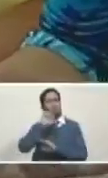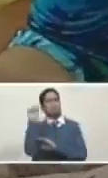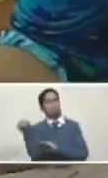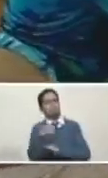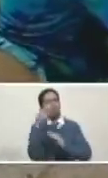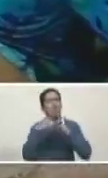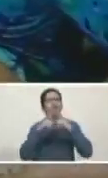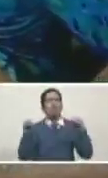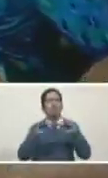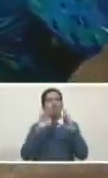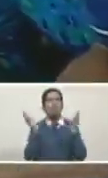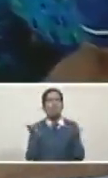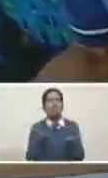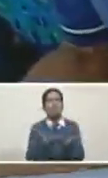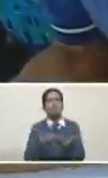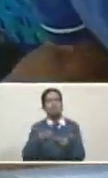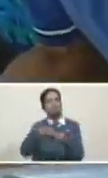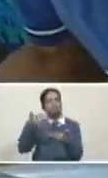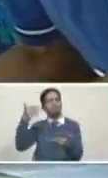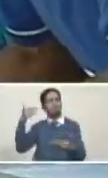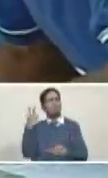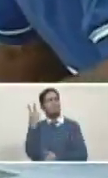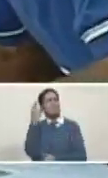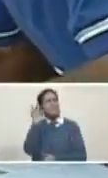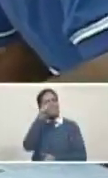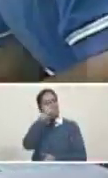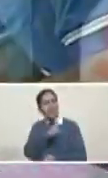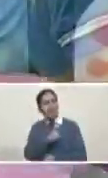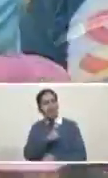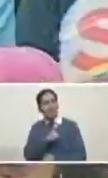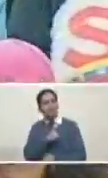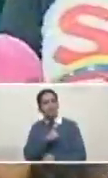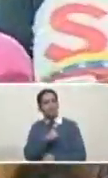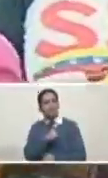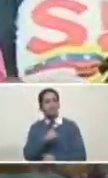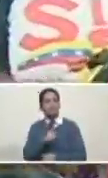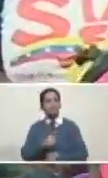los últimos 20 años.